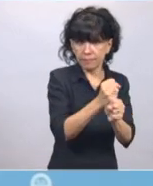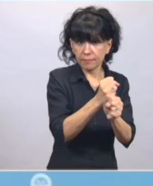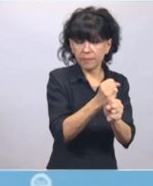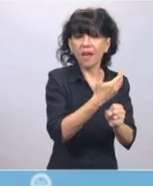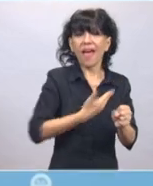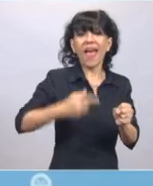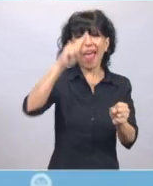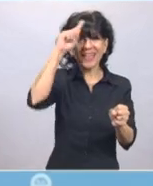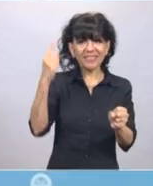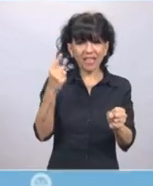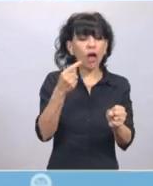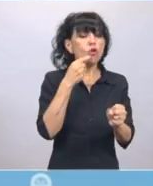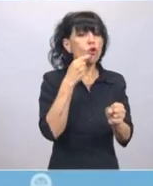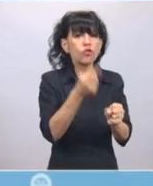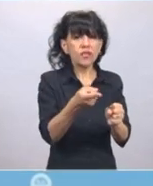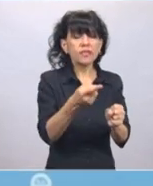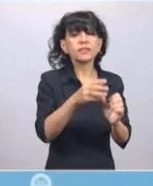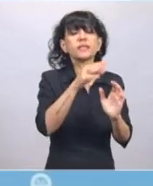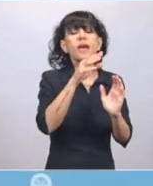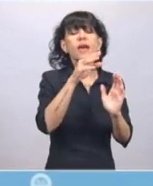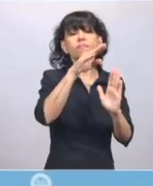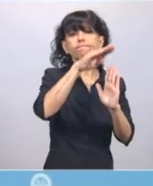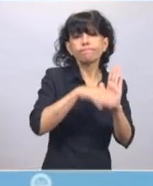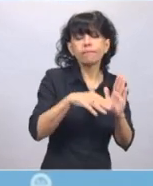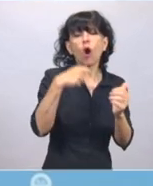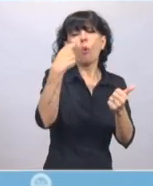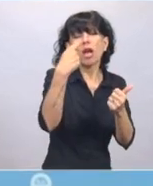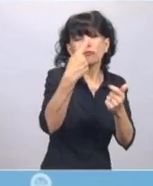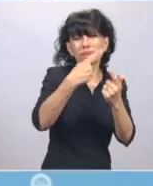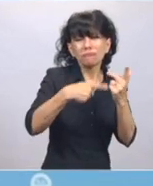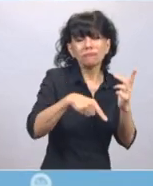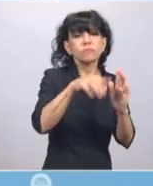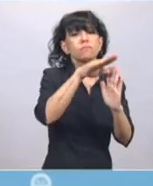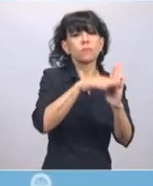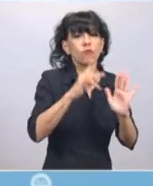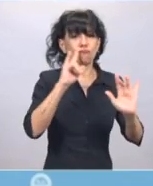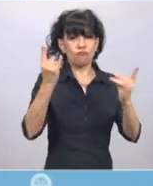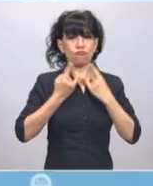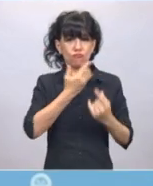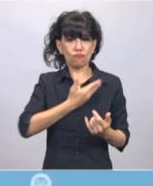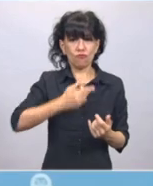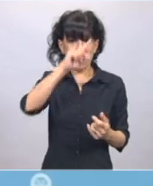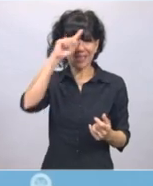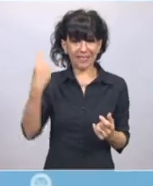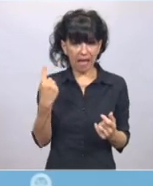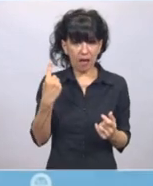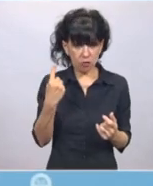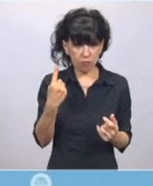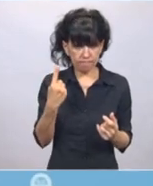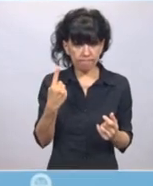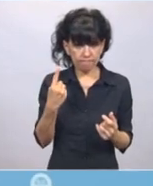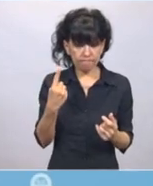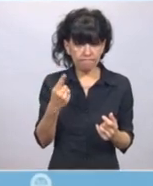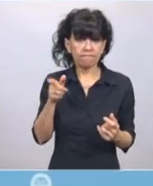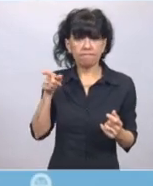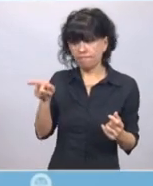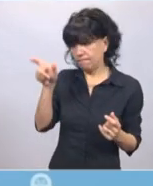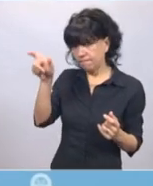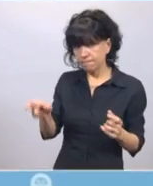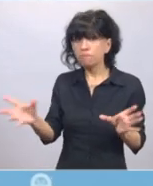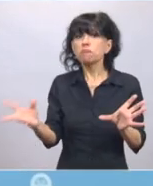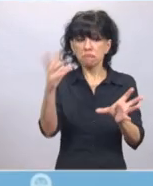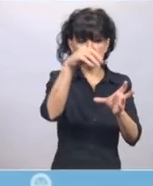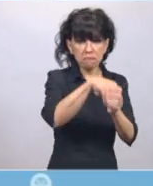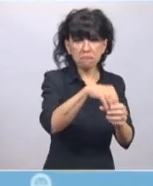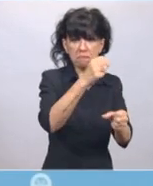cargas sociales durante 2 años de estos trabajadores que incorporen como beneficiarios de programas